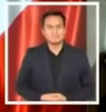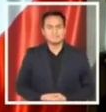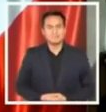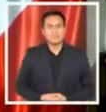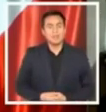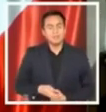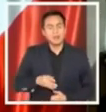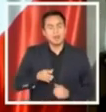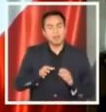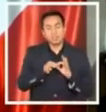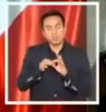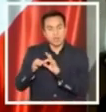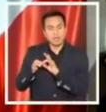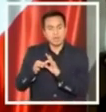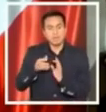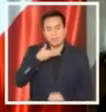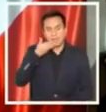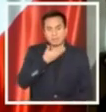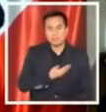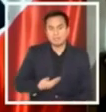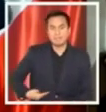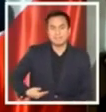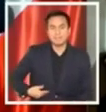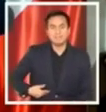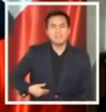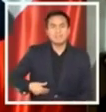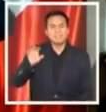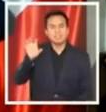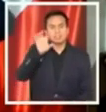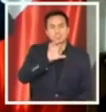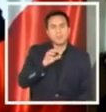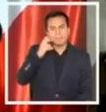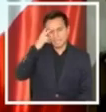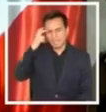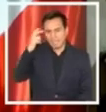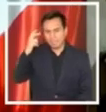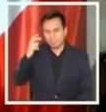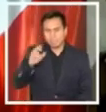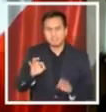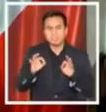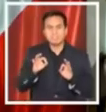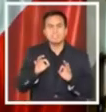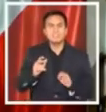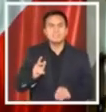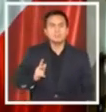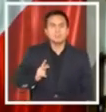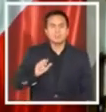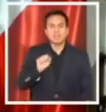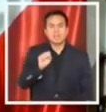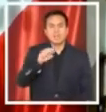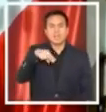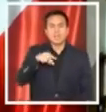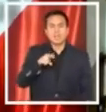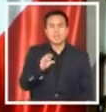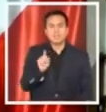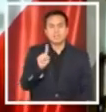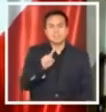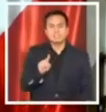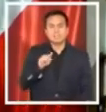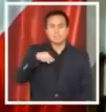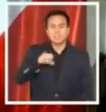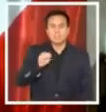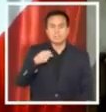Para continuar, hace uso de la palabra el presidente de los Estados Unidos mexicanos, excelentísimo señor Andrés Manuel López